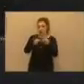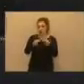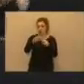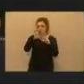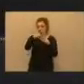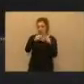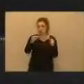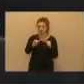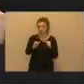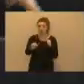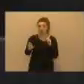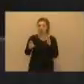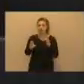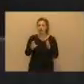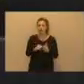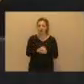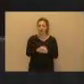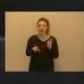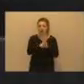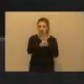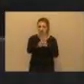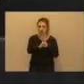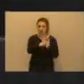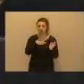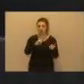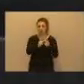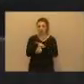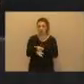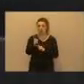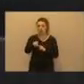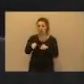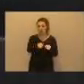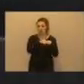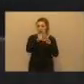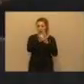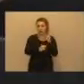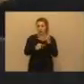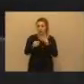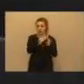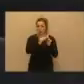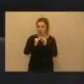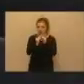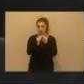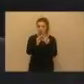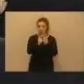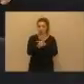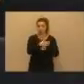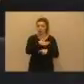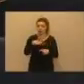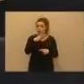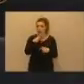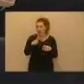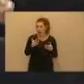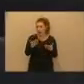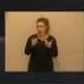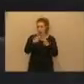y ahí se va a regular esa unificación y homogenización de los criterios comunes para todos el conjunto